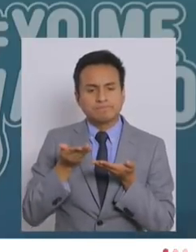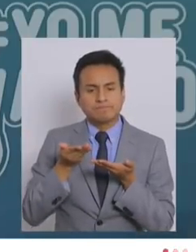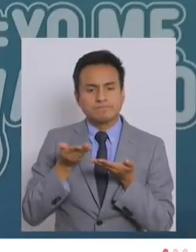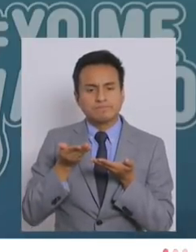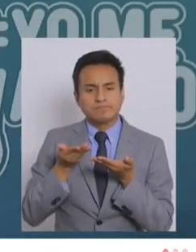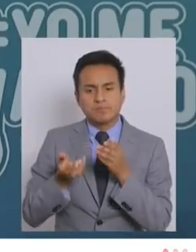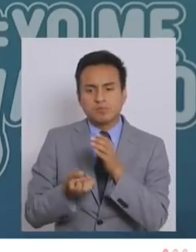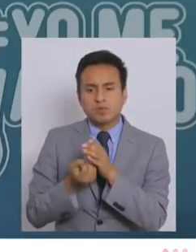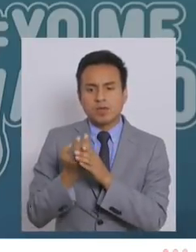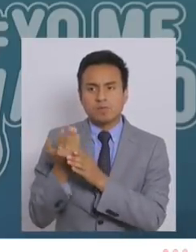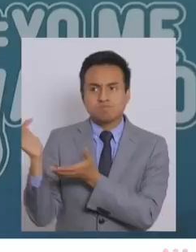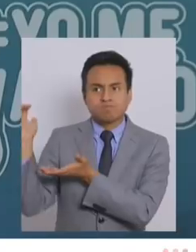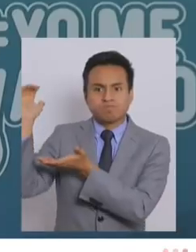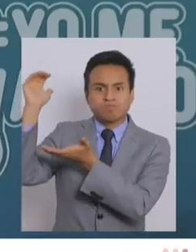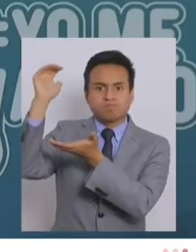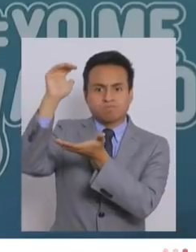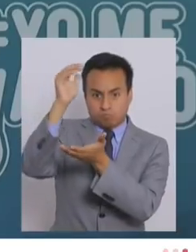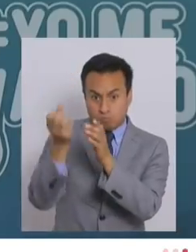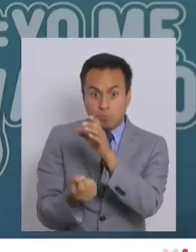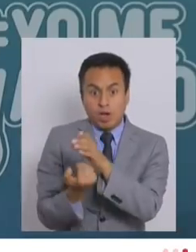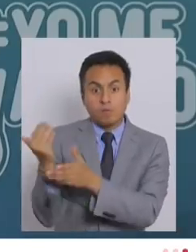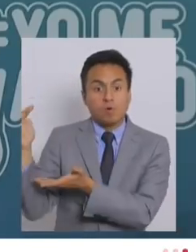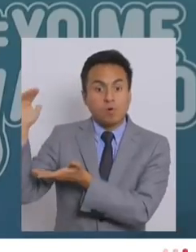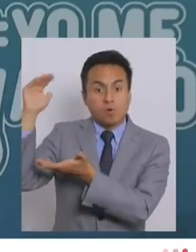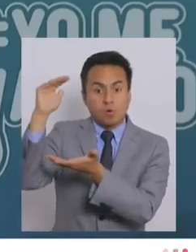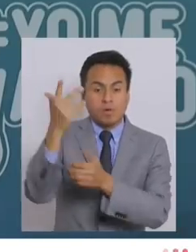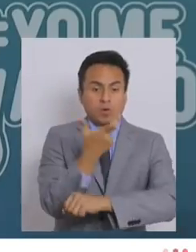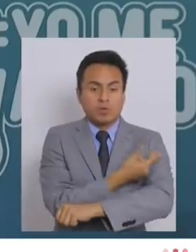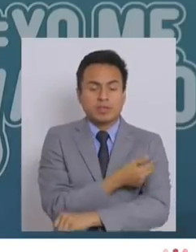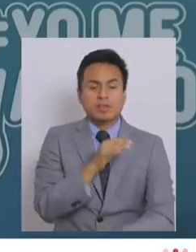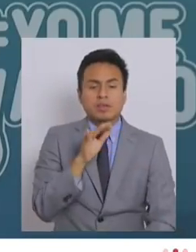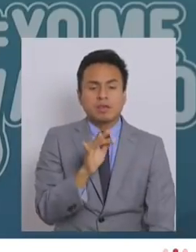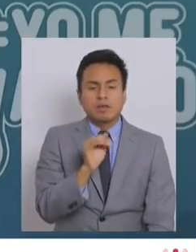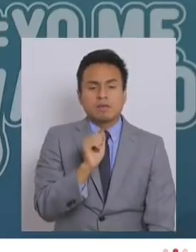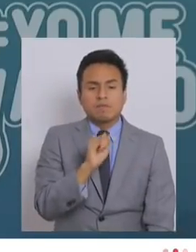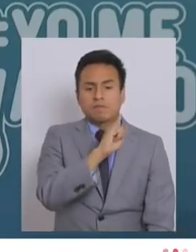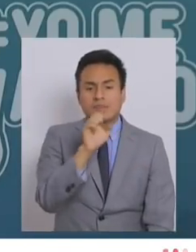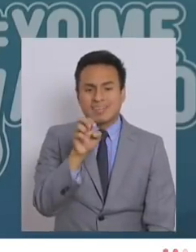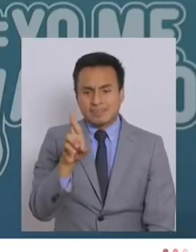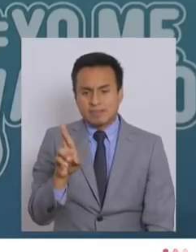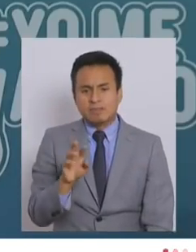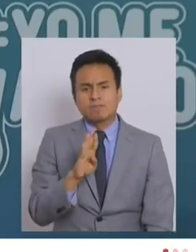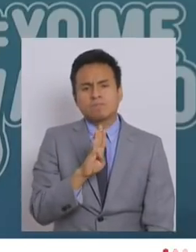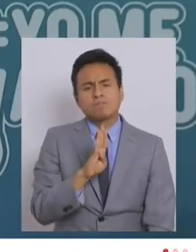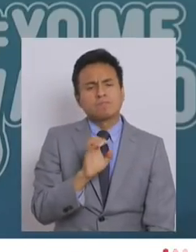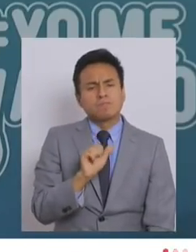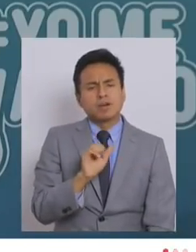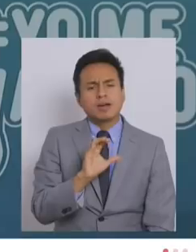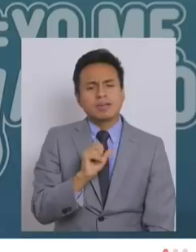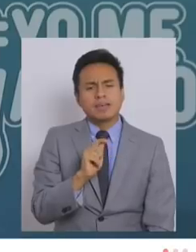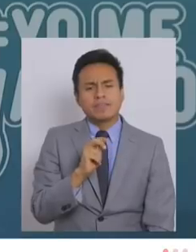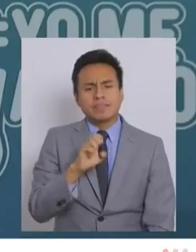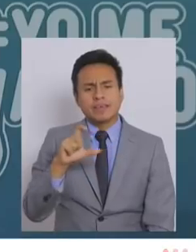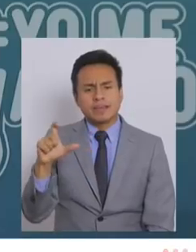un nuevo cargamento de vacunas pzifer by and tech y hasta las 12 horas de hoy